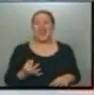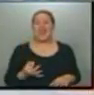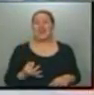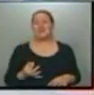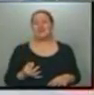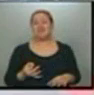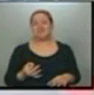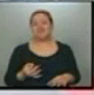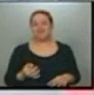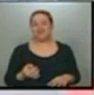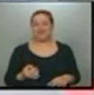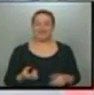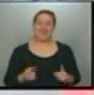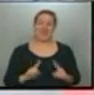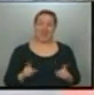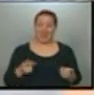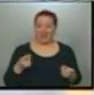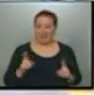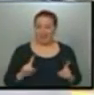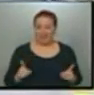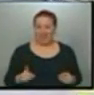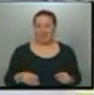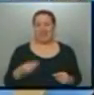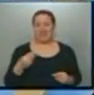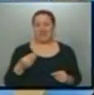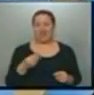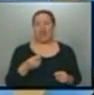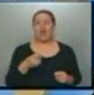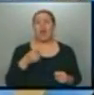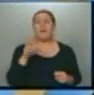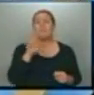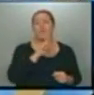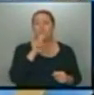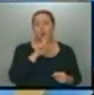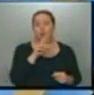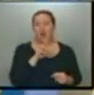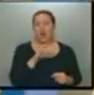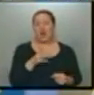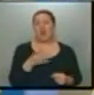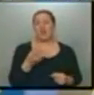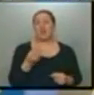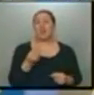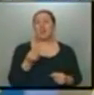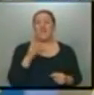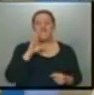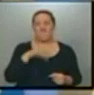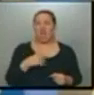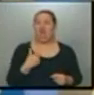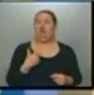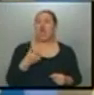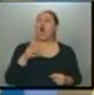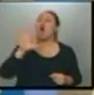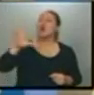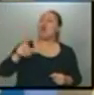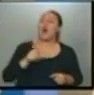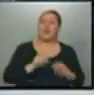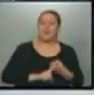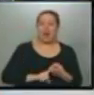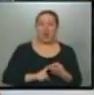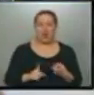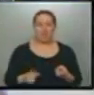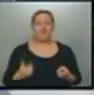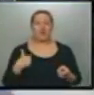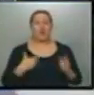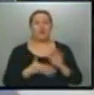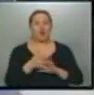¿eh? A vos no te pasa, no, Sergio. ¿No es lo peor que le pueden decir a una mujer roba marido? El resto es de la horrible, mujer la odia. Es horrible. Yo cuando, voy al